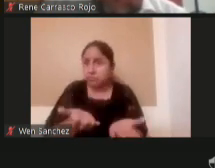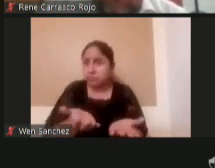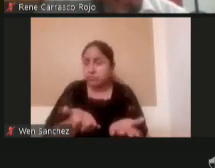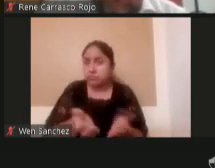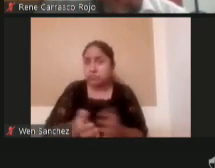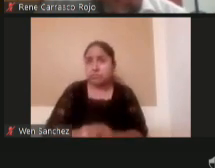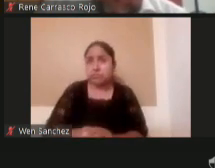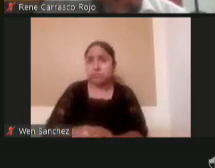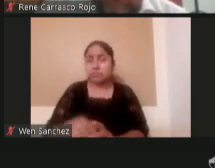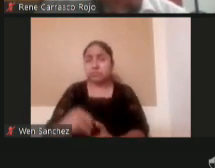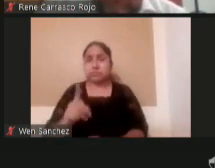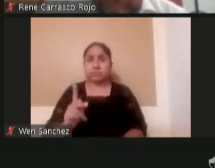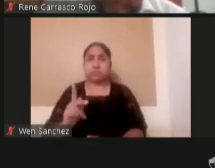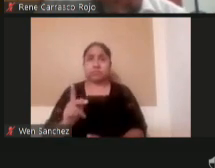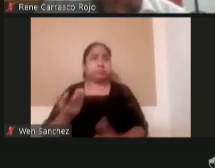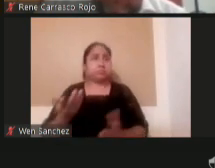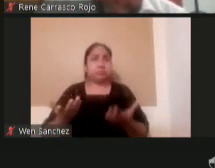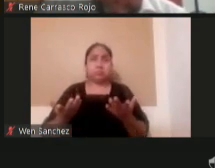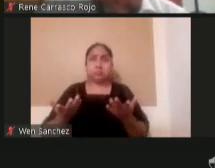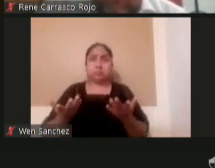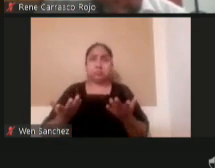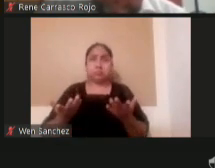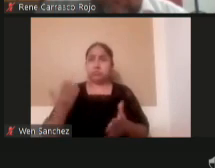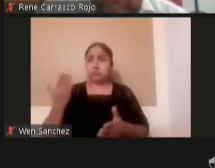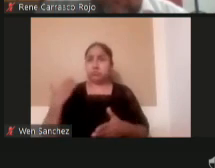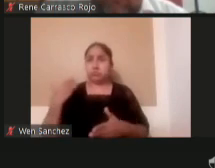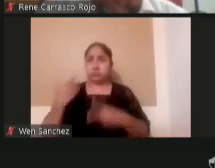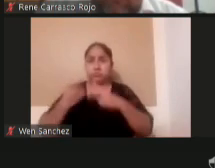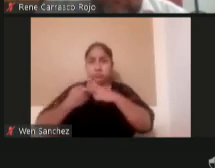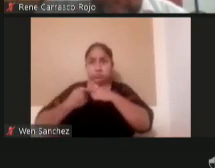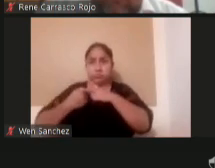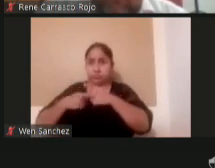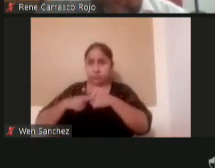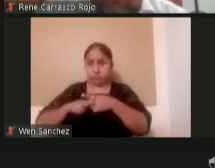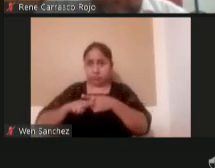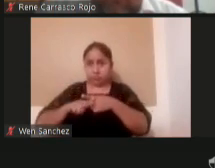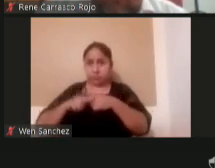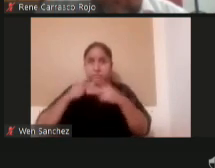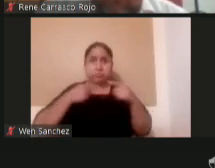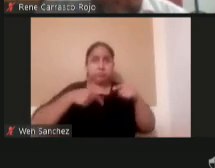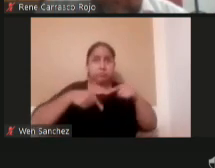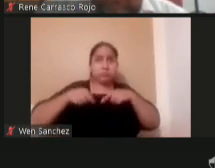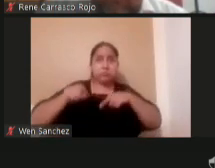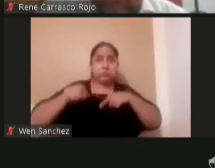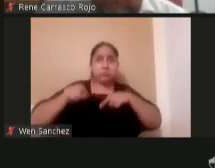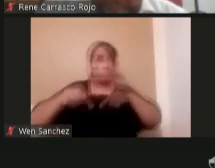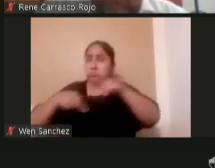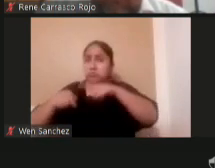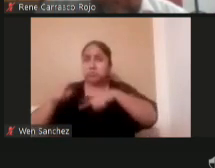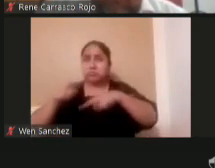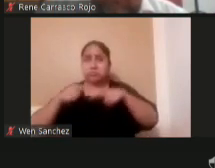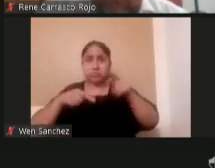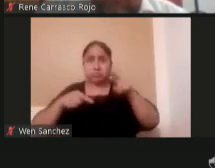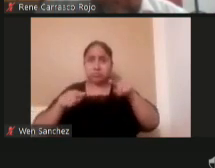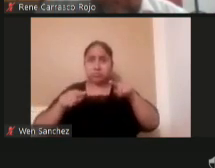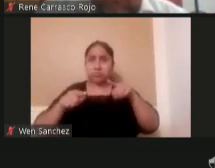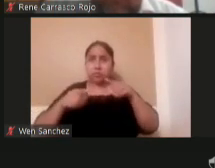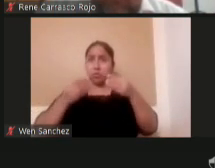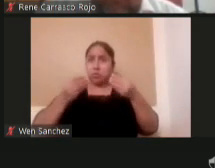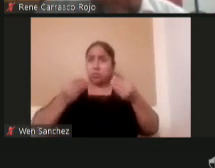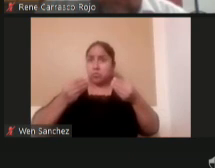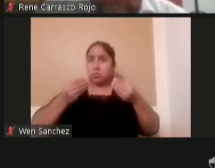de la gobernabilidad del actual gobernador, hubo muchos desvíos en